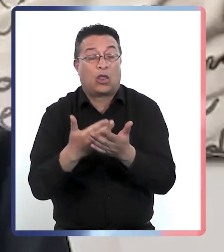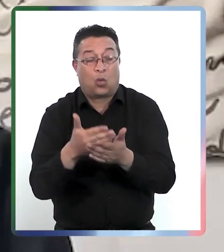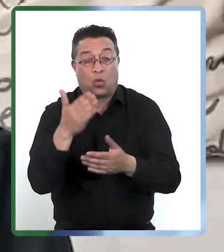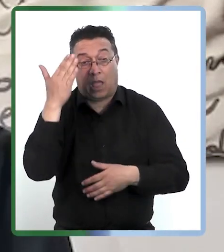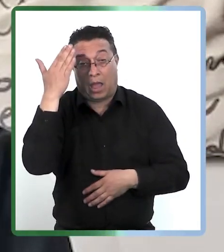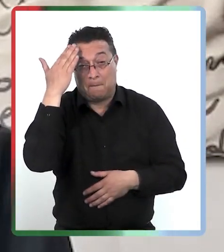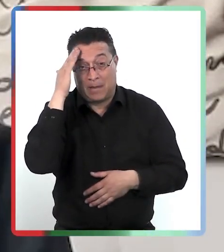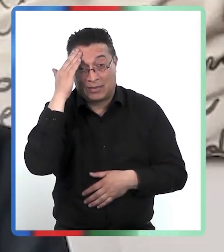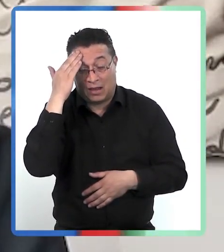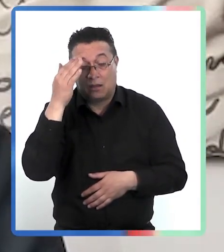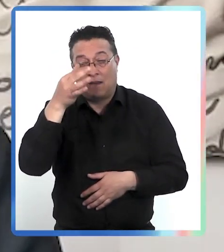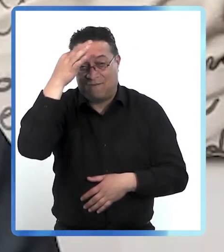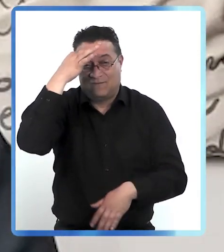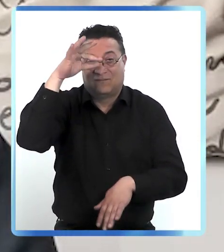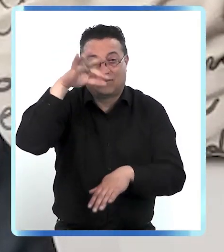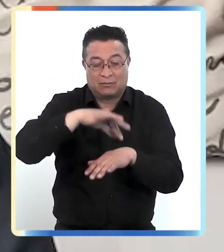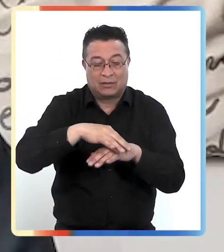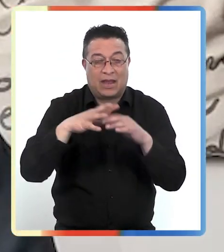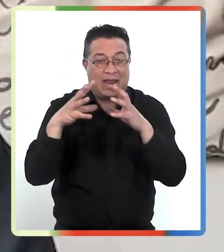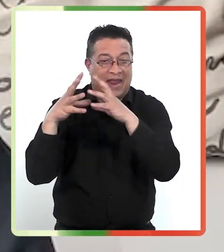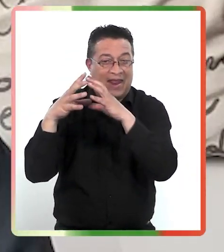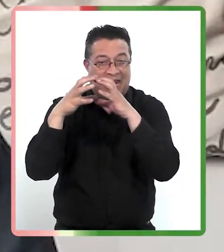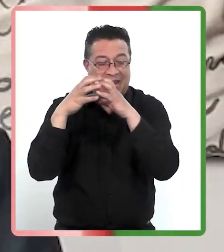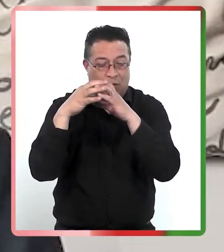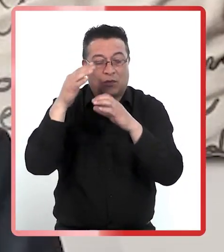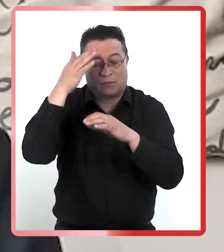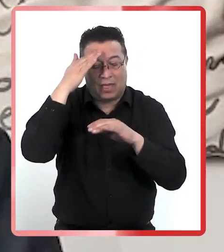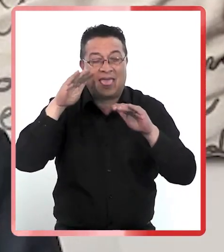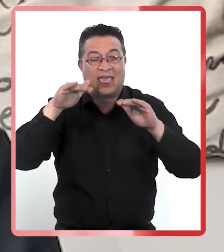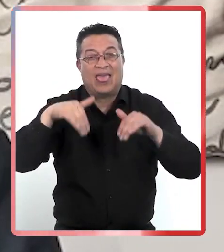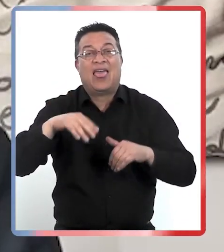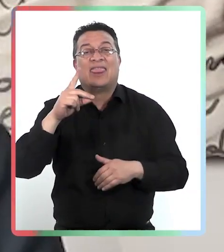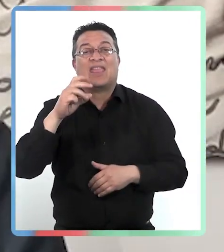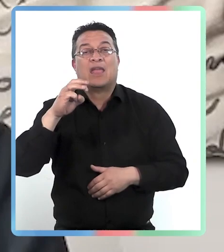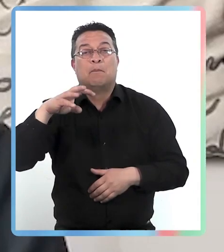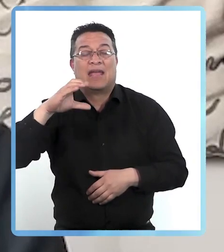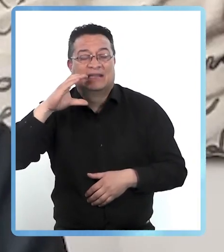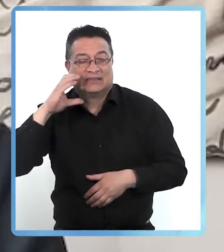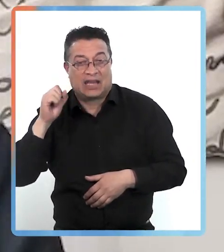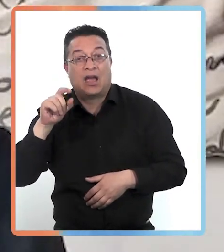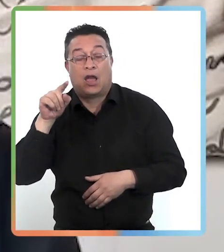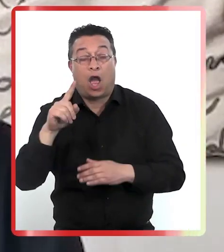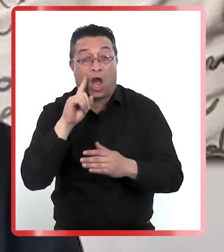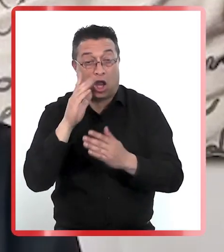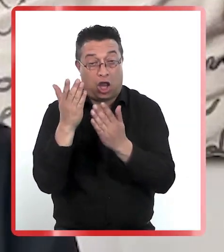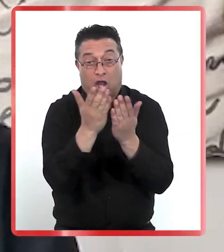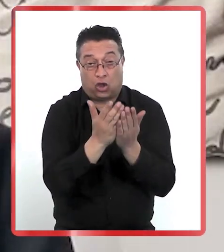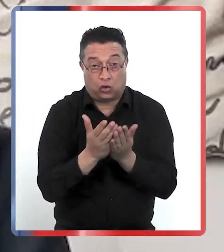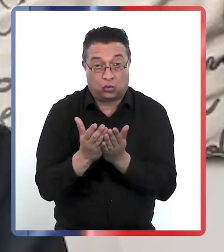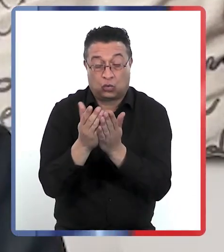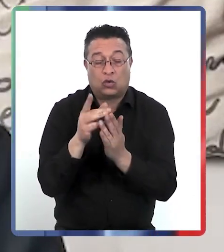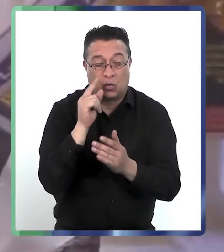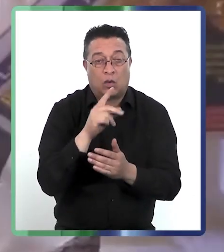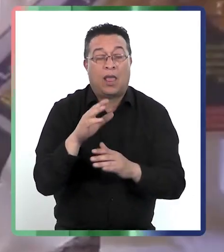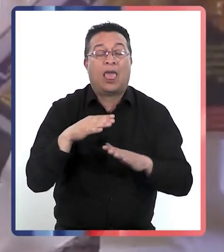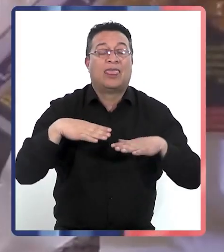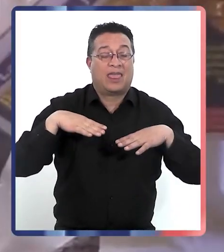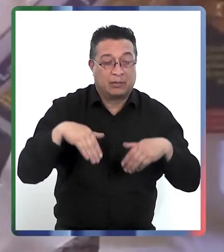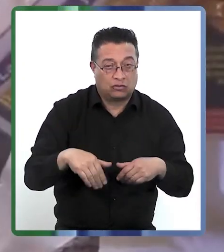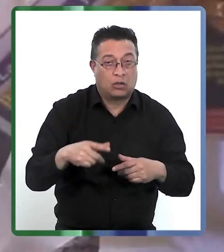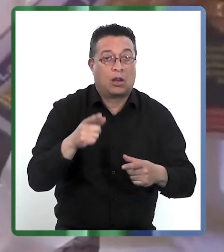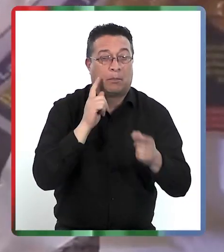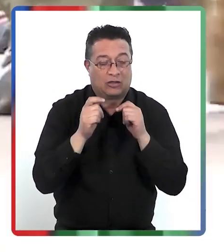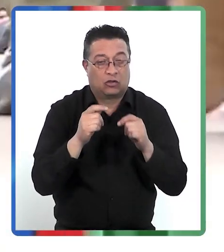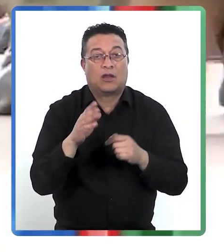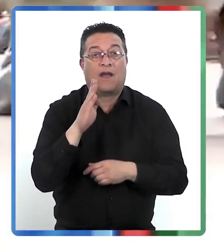salud mental con las enfermedades neurodegenerativas o las demencias. Hay unos estudios que muestran, por ejemplo, que tener depresión